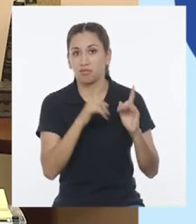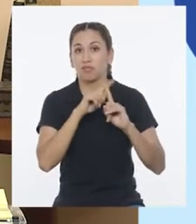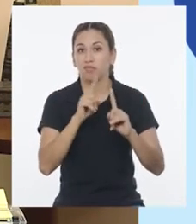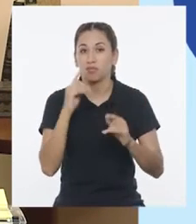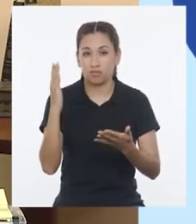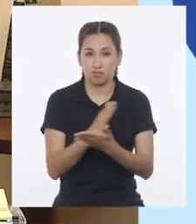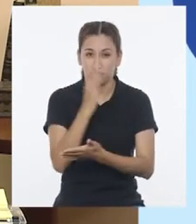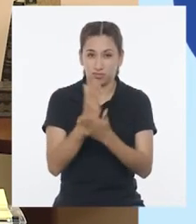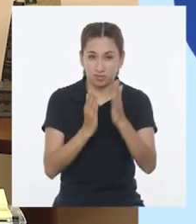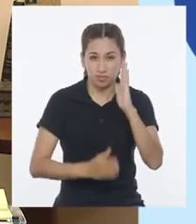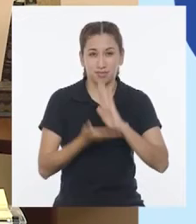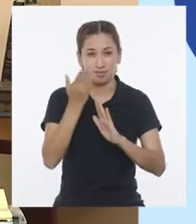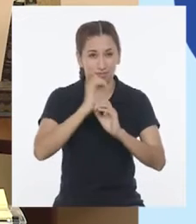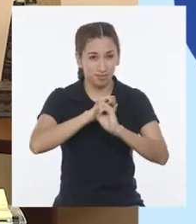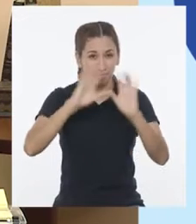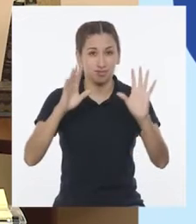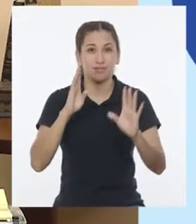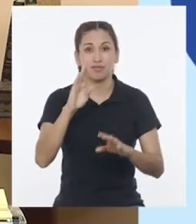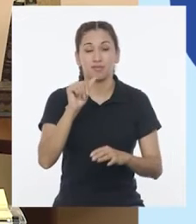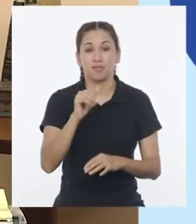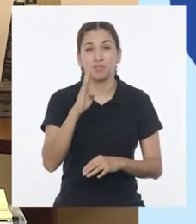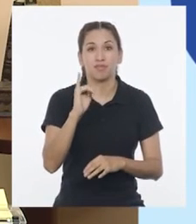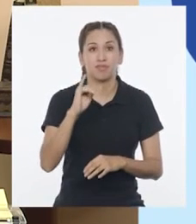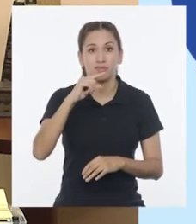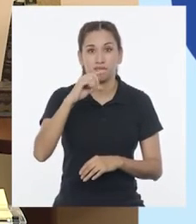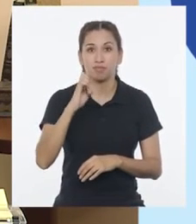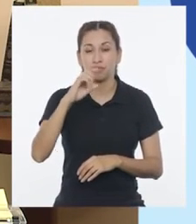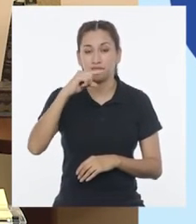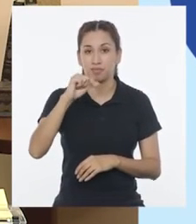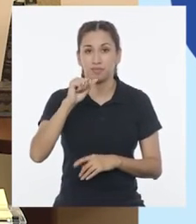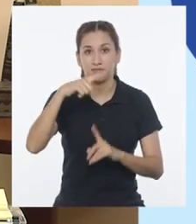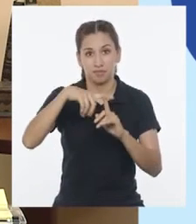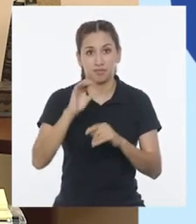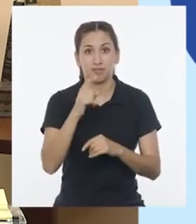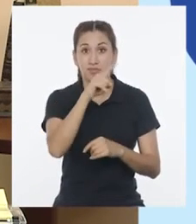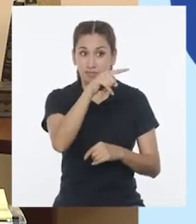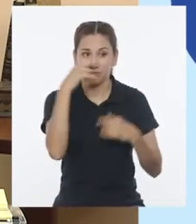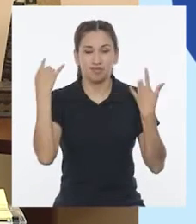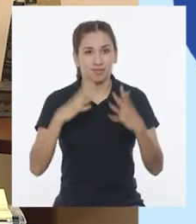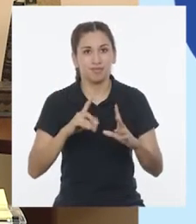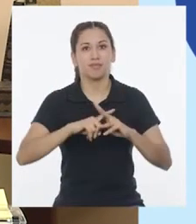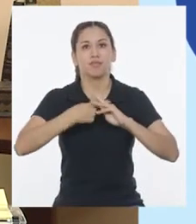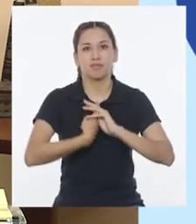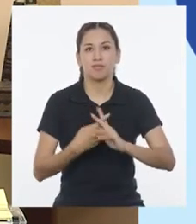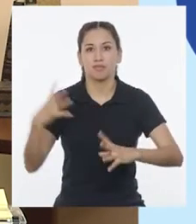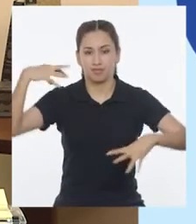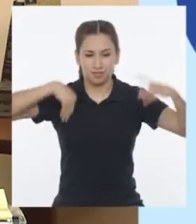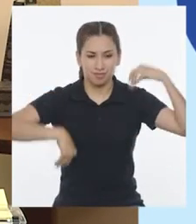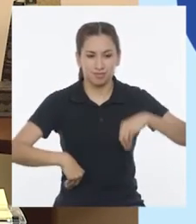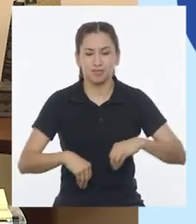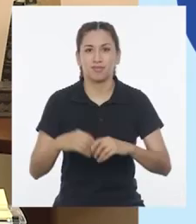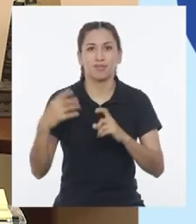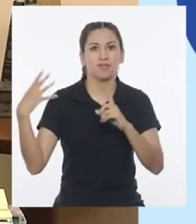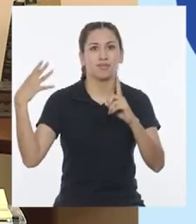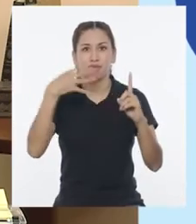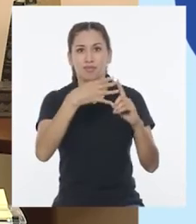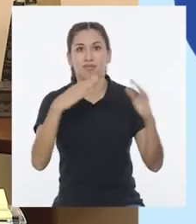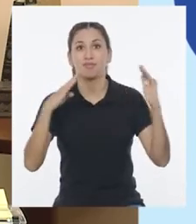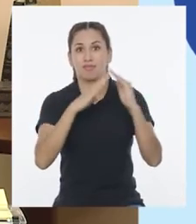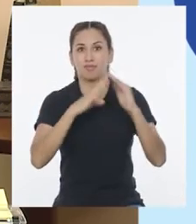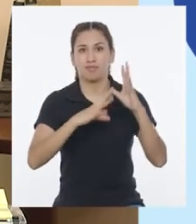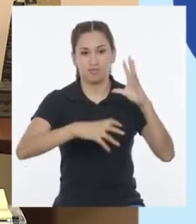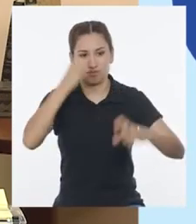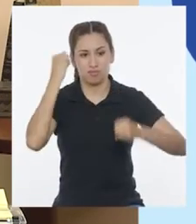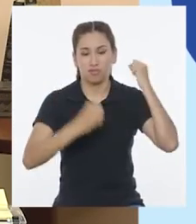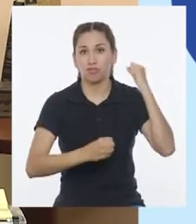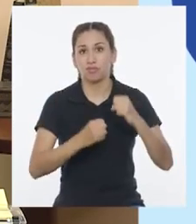hubiese frenado esa delincuencia. No se lo hacía. El problema más grave era el abigeato. De allá ya resultan